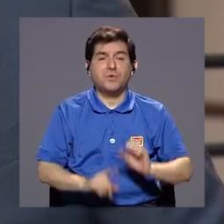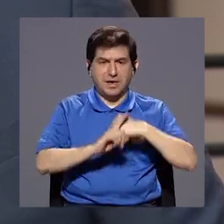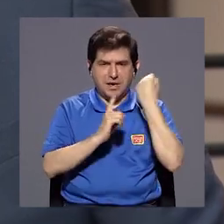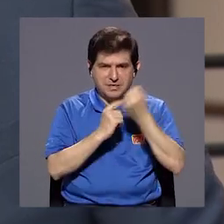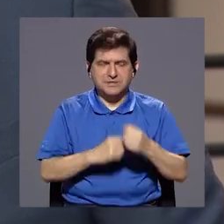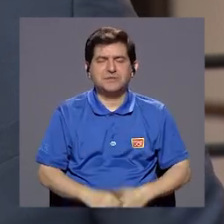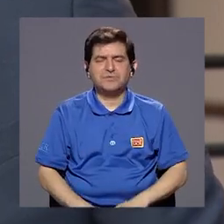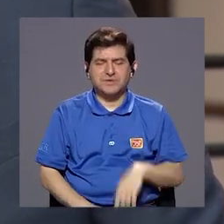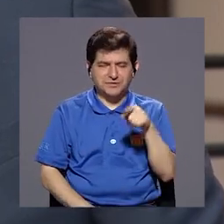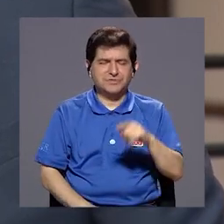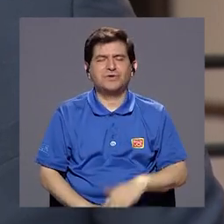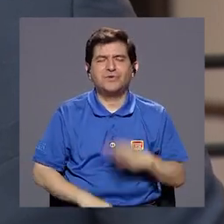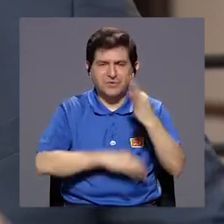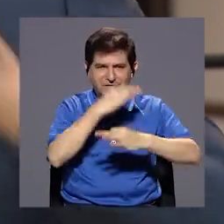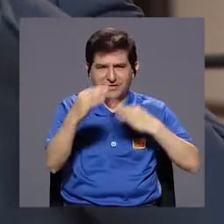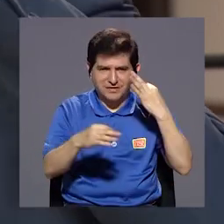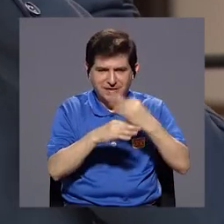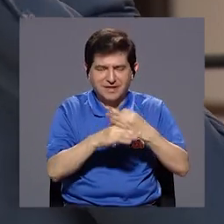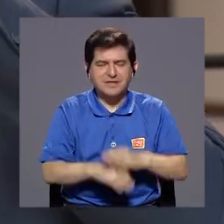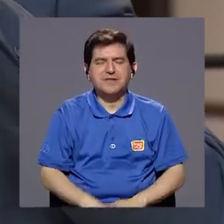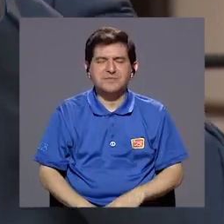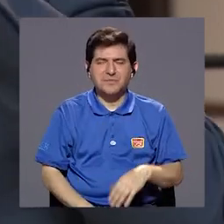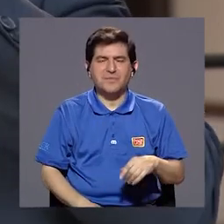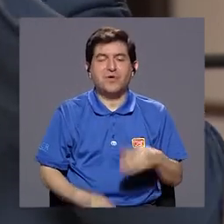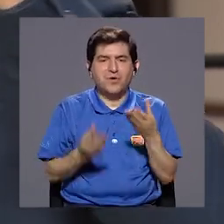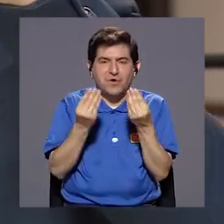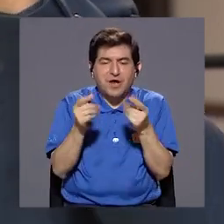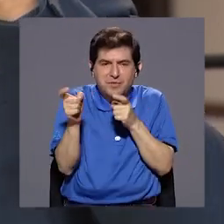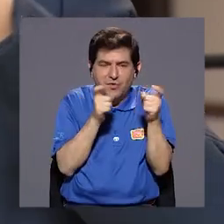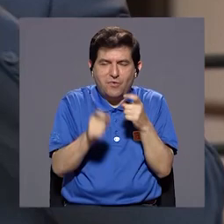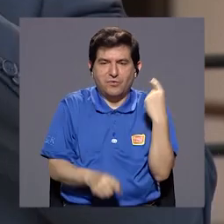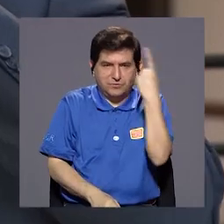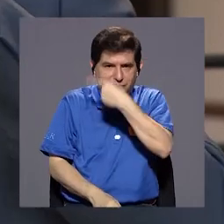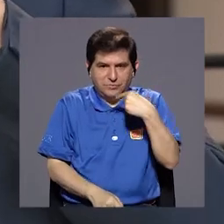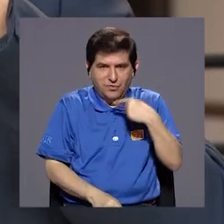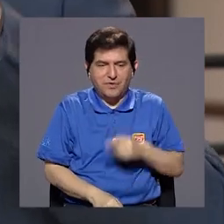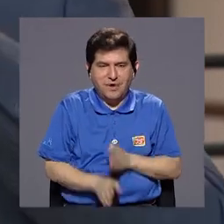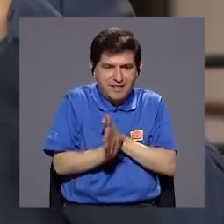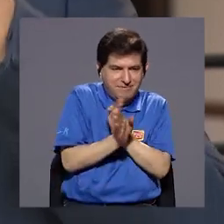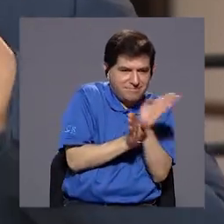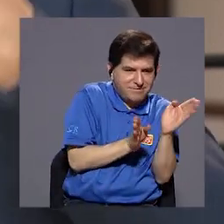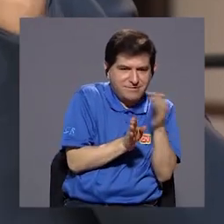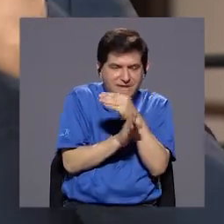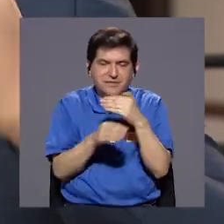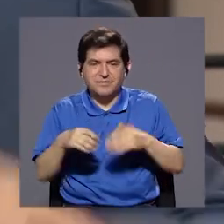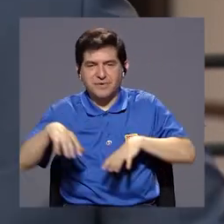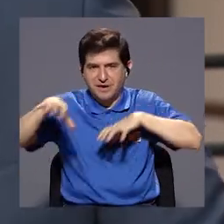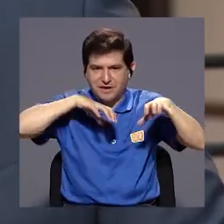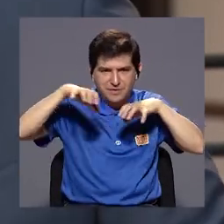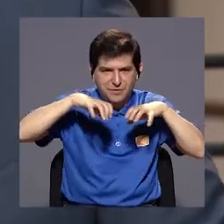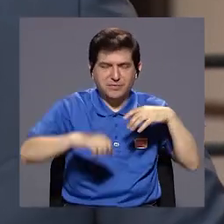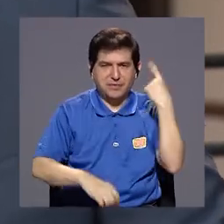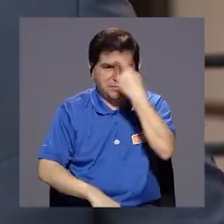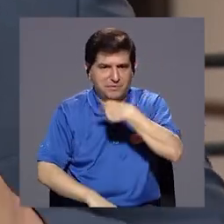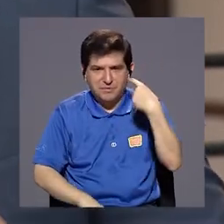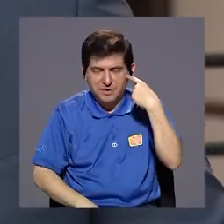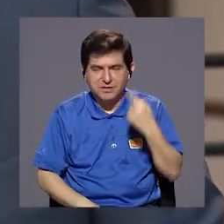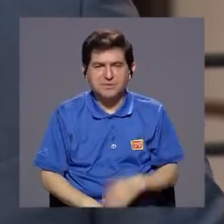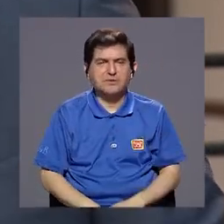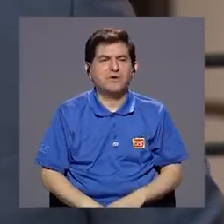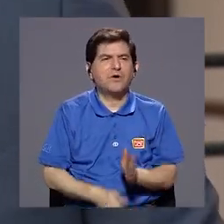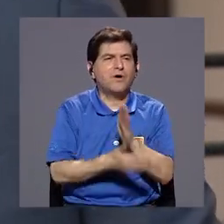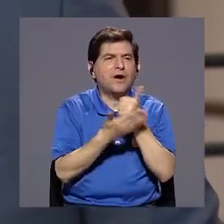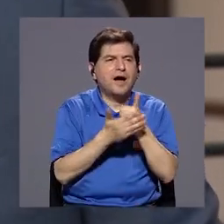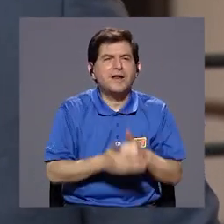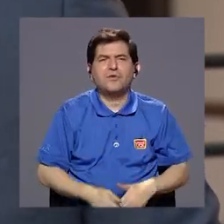porque las lesiones a nivel del nervio que controla el movimiento de la cara desvían o generan anormalidad en el movimiento de la cara y algunas